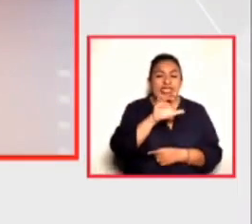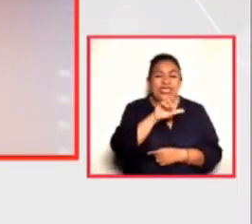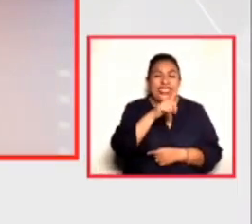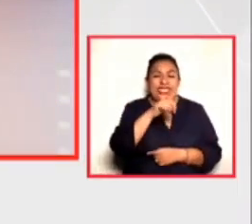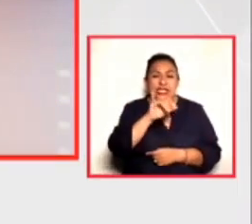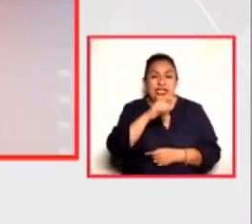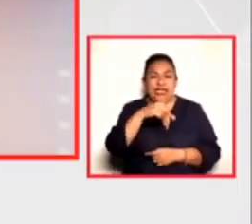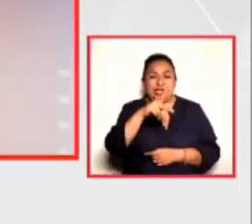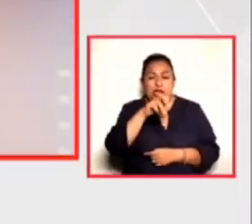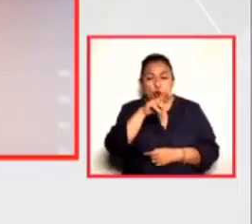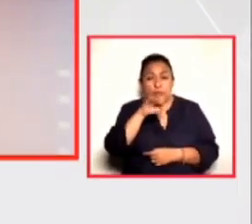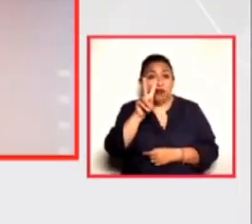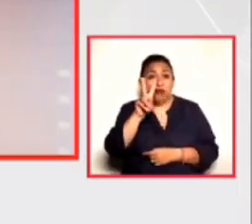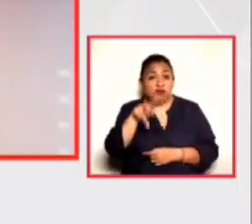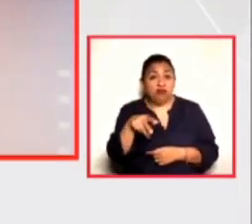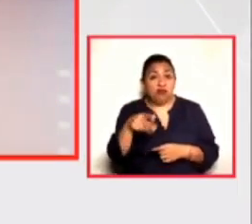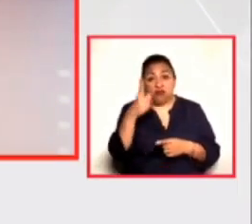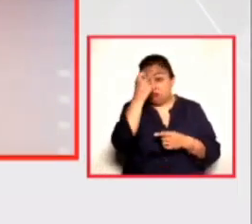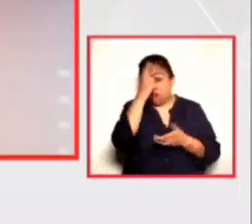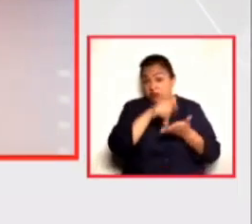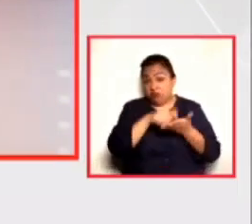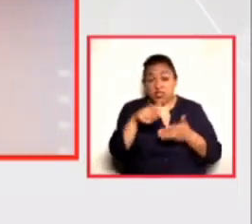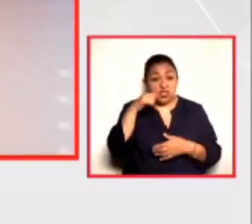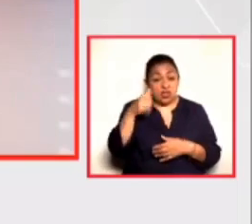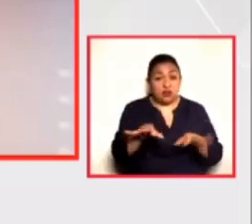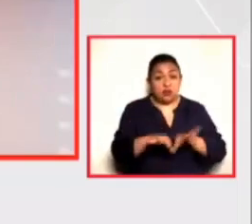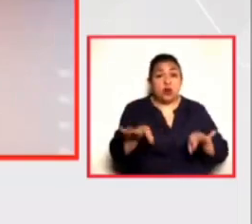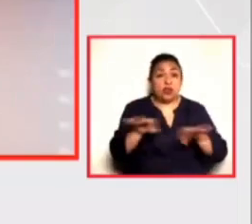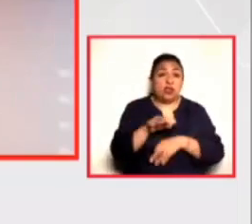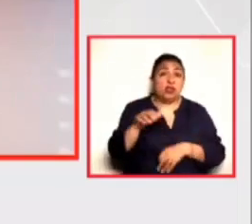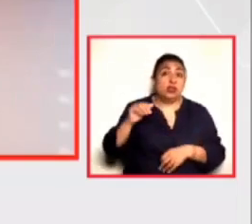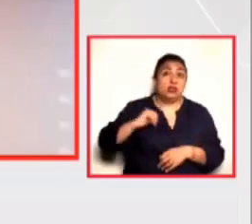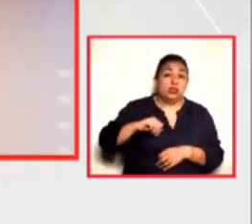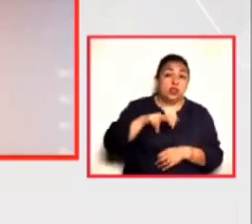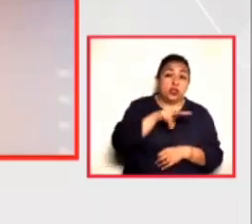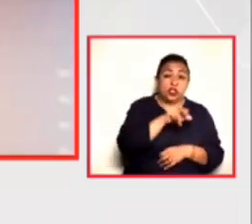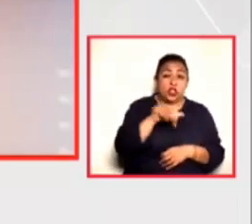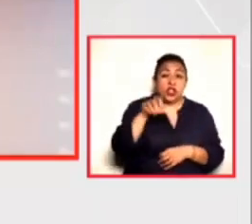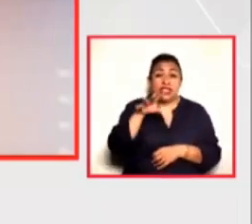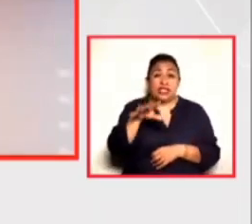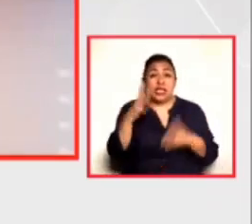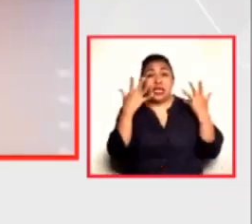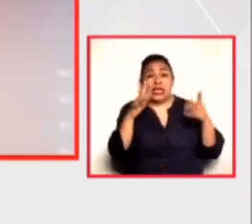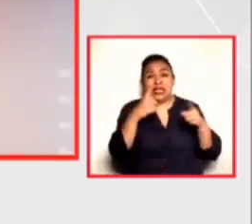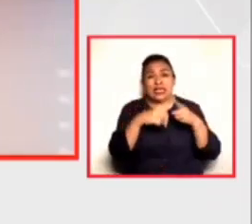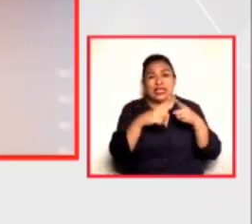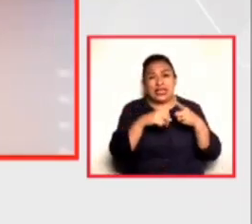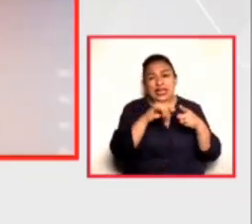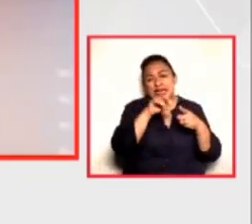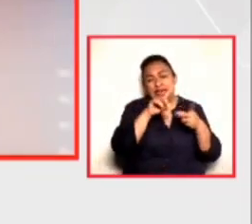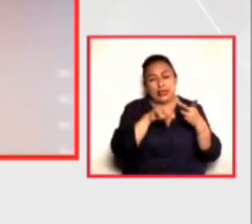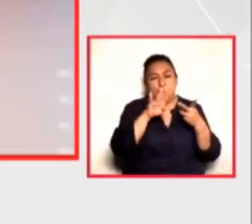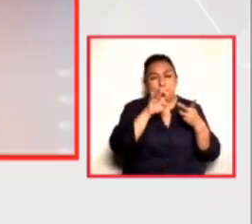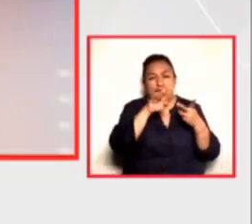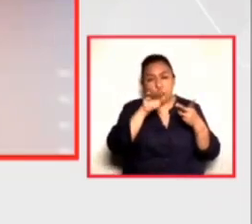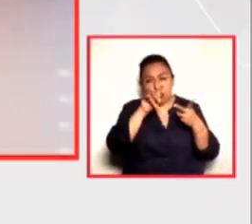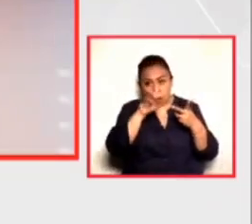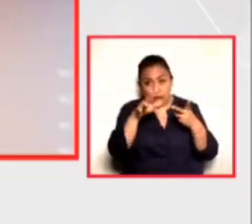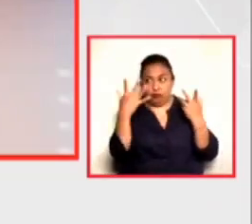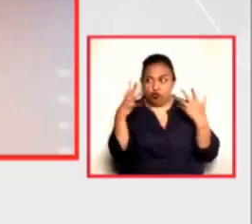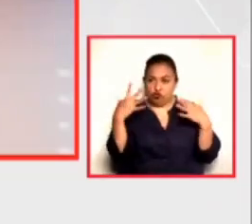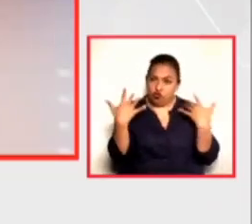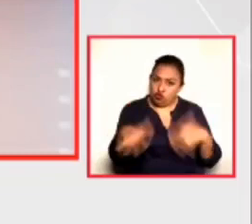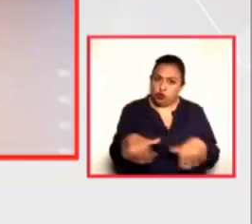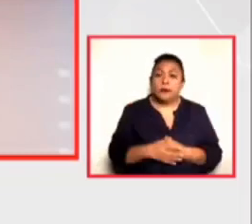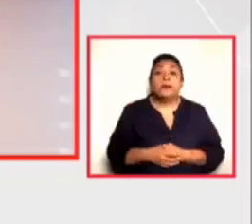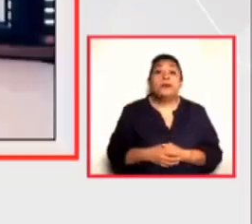de los más importantes de la tradición del siglo XVIII al siglo XIX, aplaudido por Haydn, aplaudido por Beethoven inclusive, aunque nace